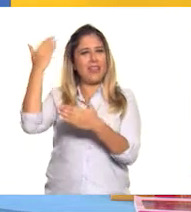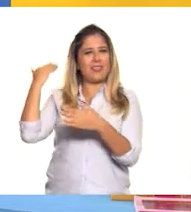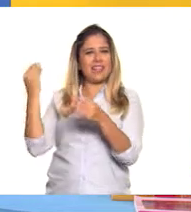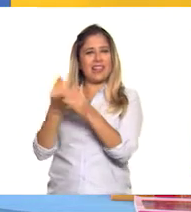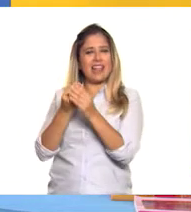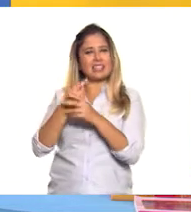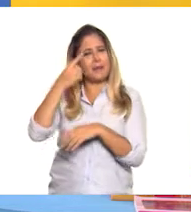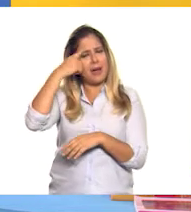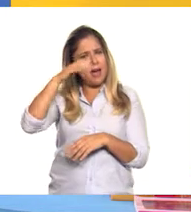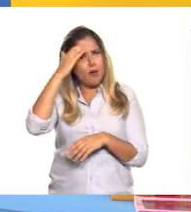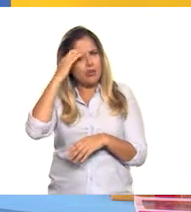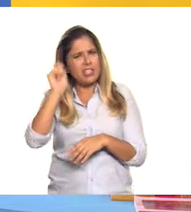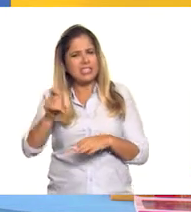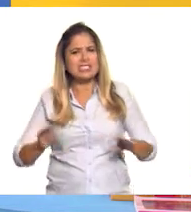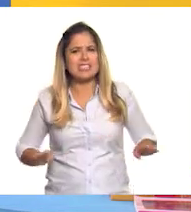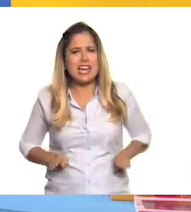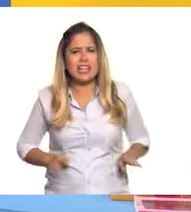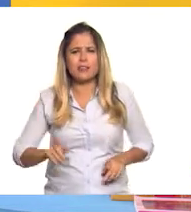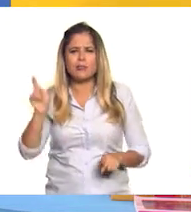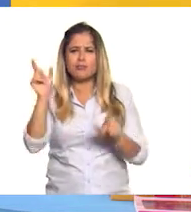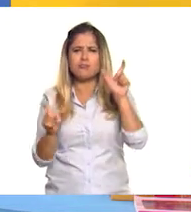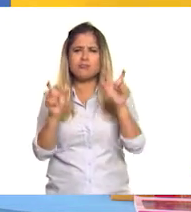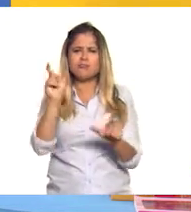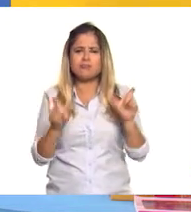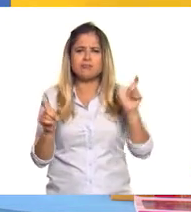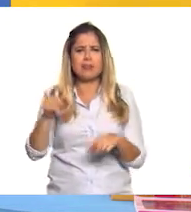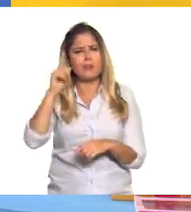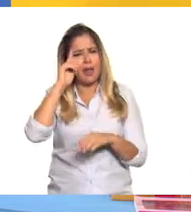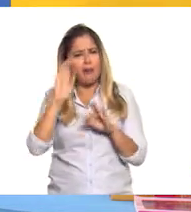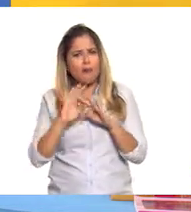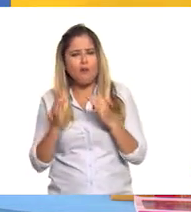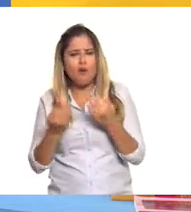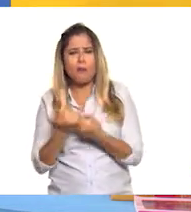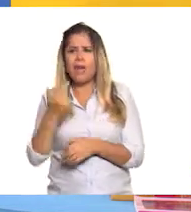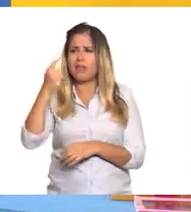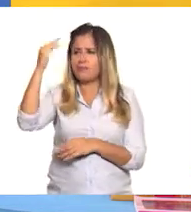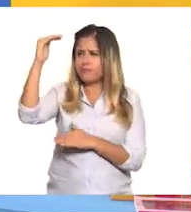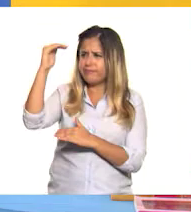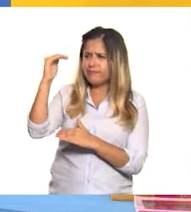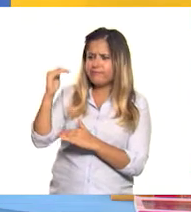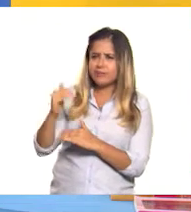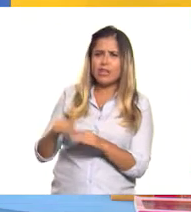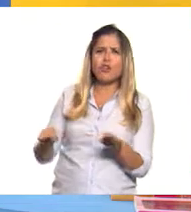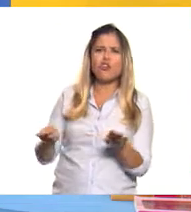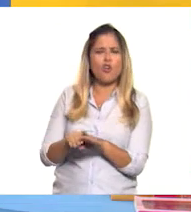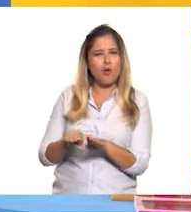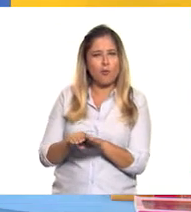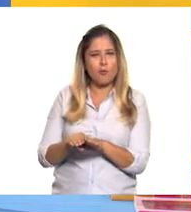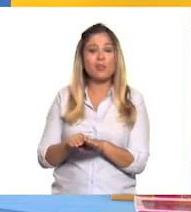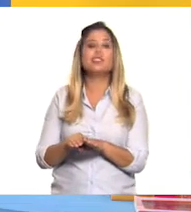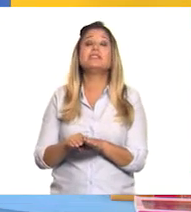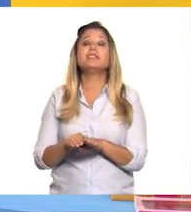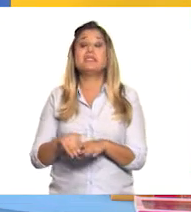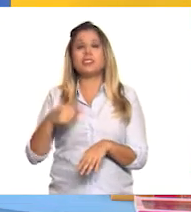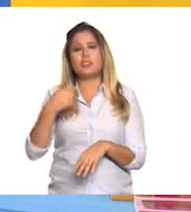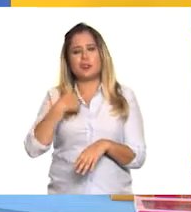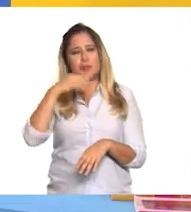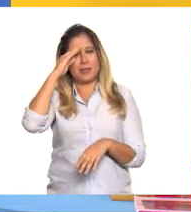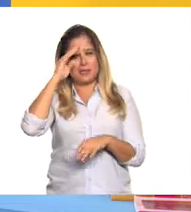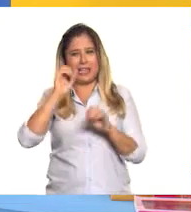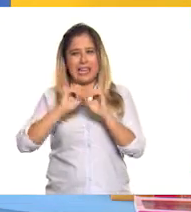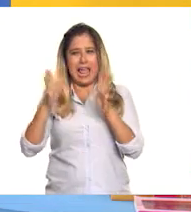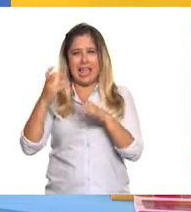para conocer sus características de forma y estructura, pero no en cuanto a ellas, porque me parece que eso nos quedó